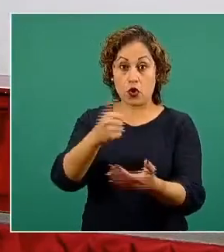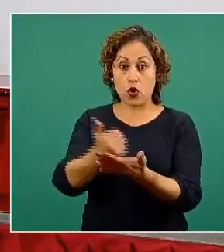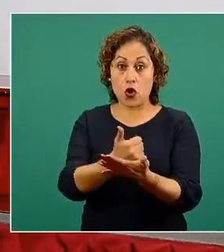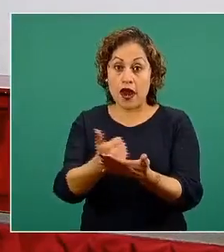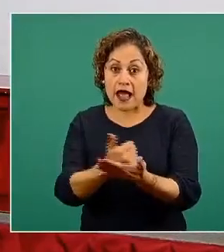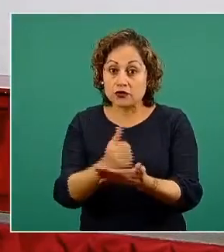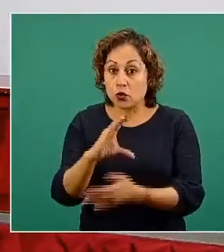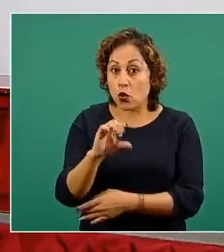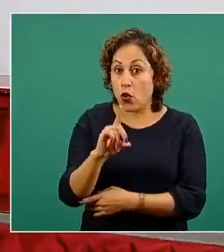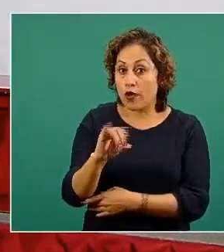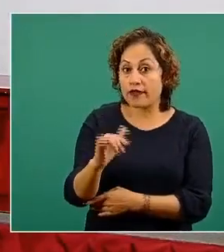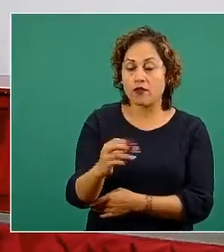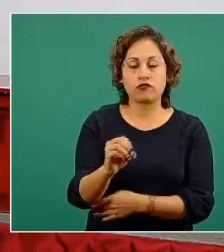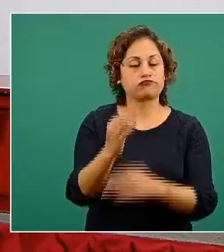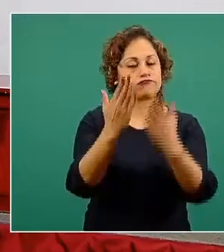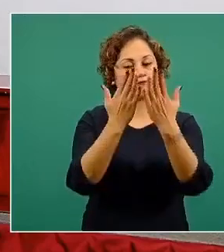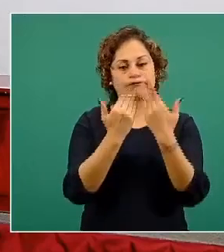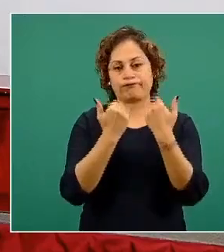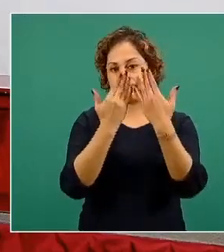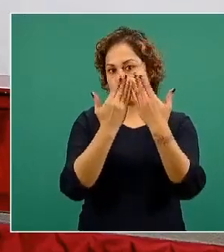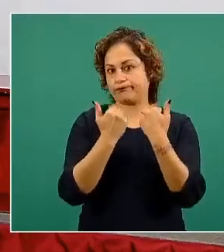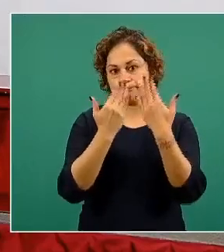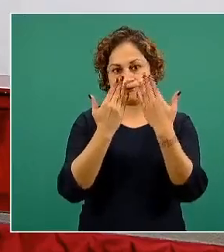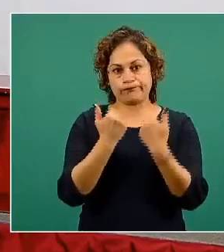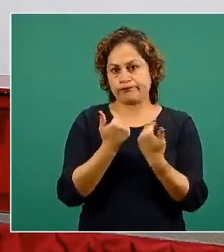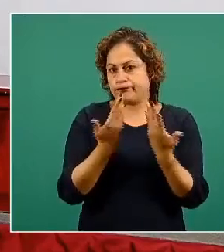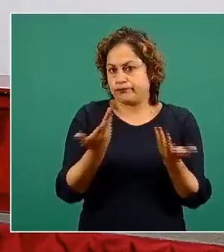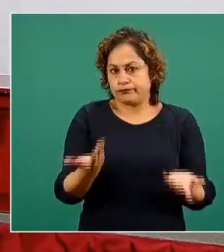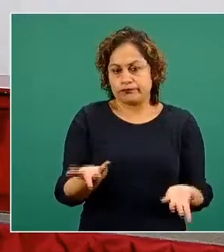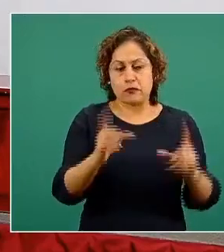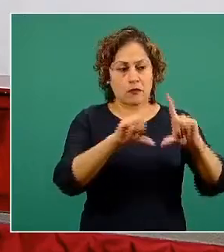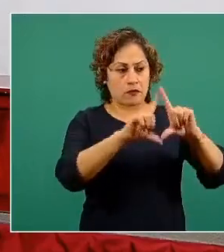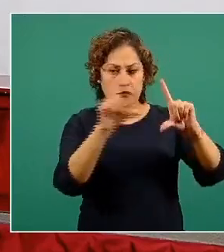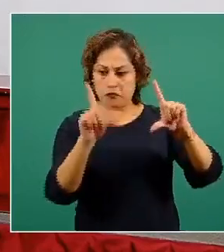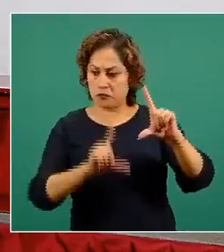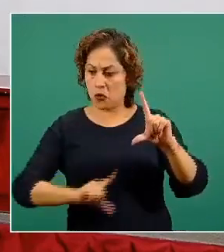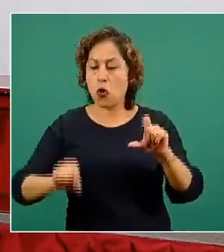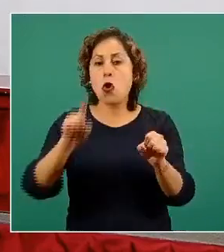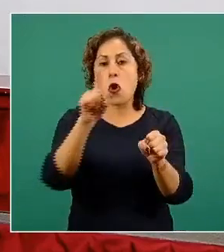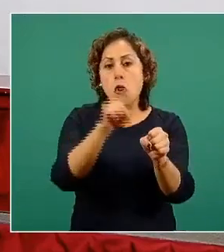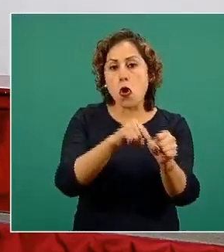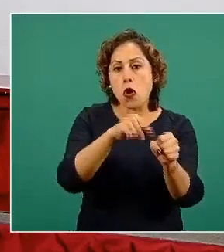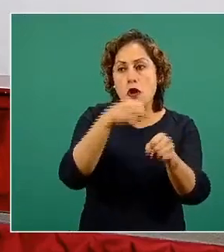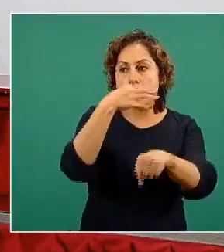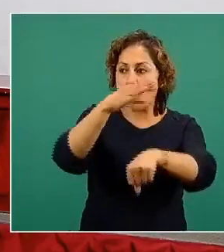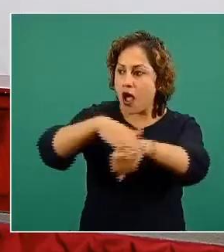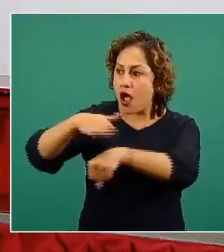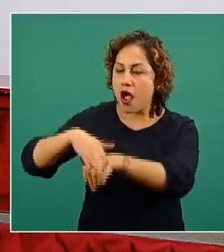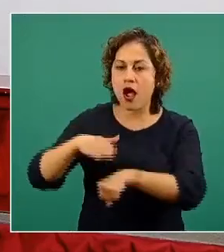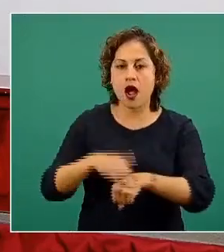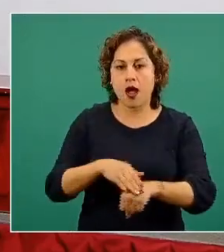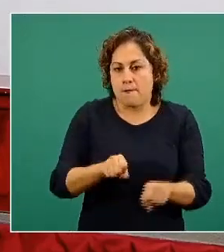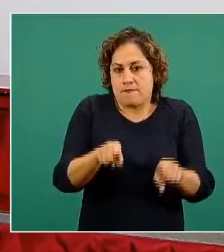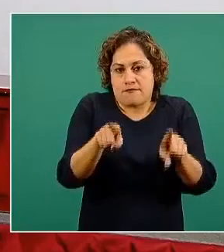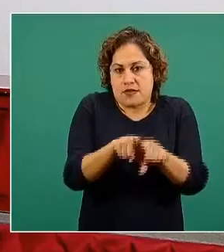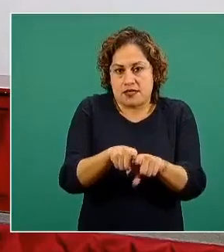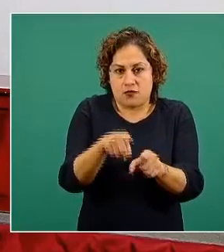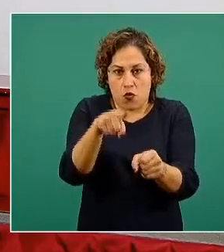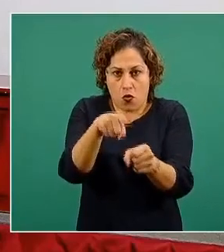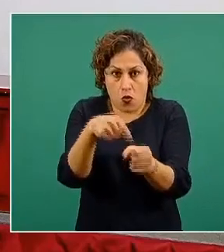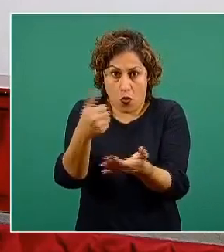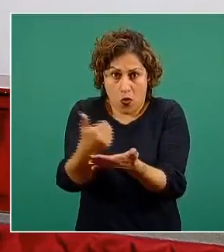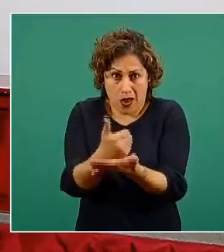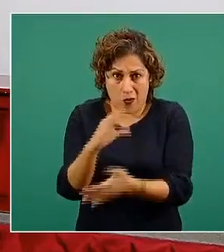operación, recepción y atención son los mismos en todo el país y no hay tal cosa como código azul